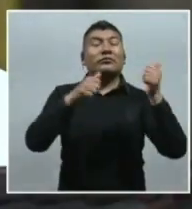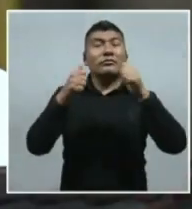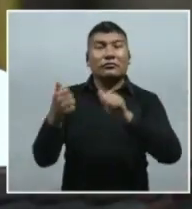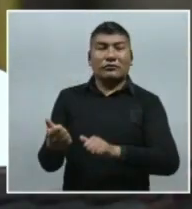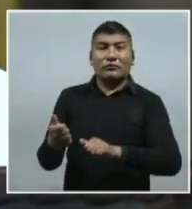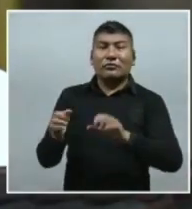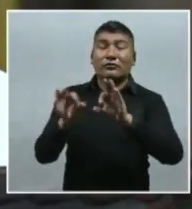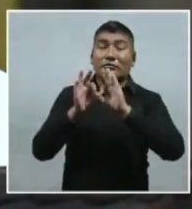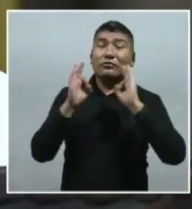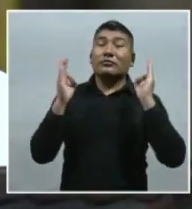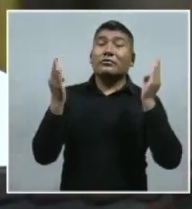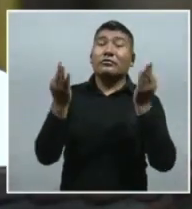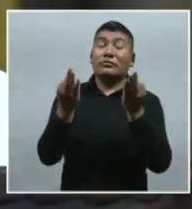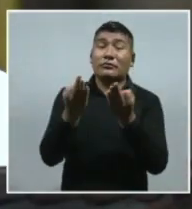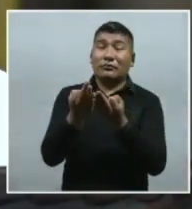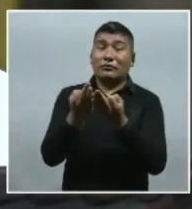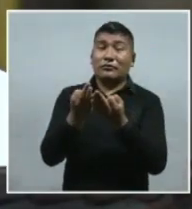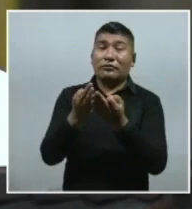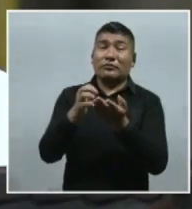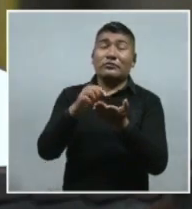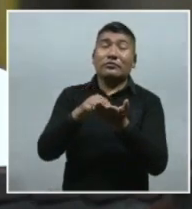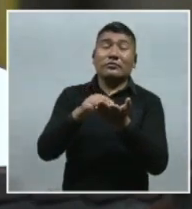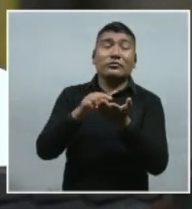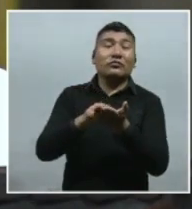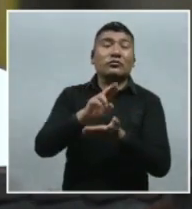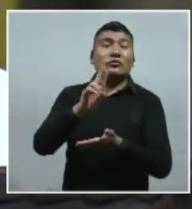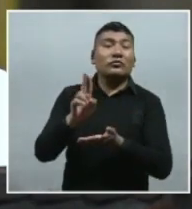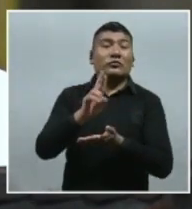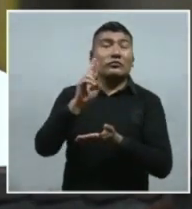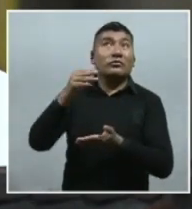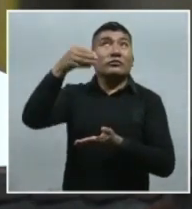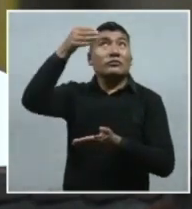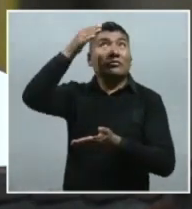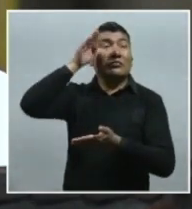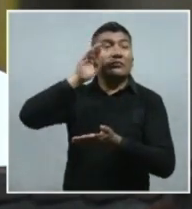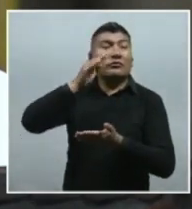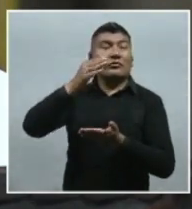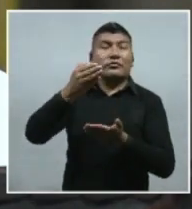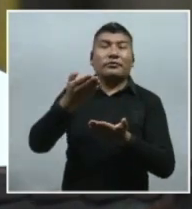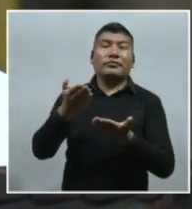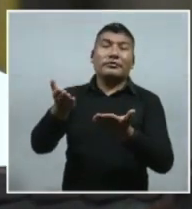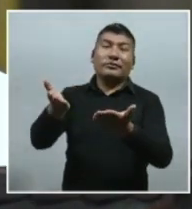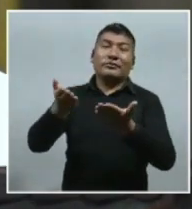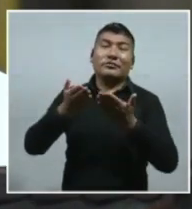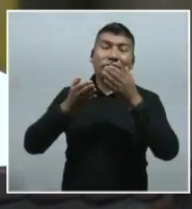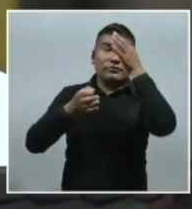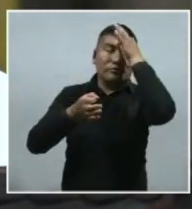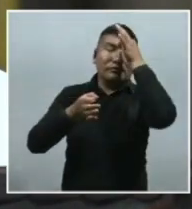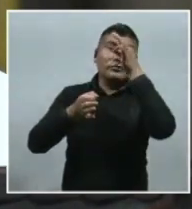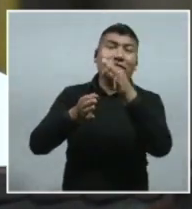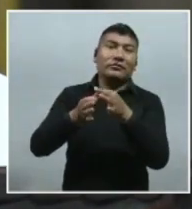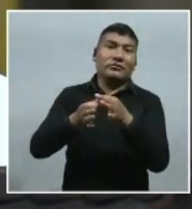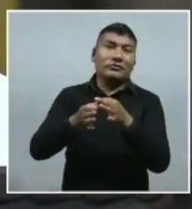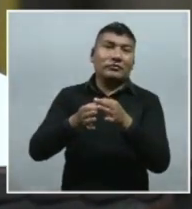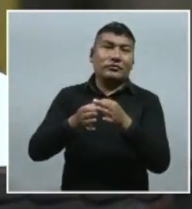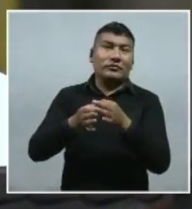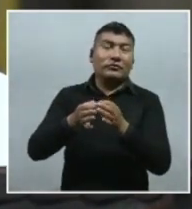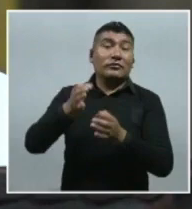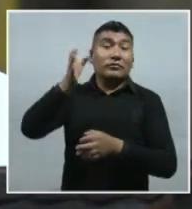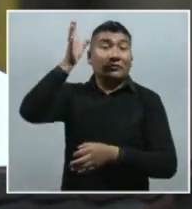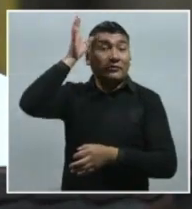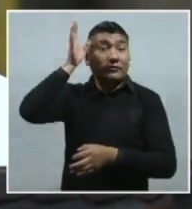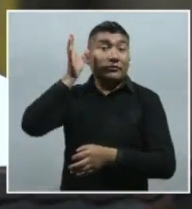familia que fue instrumento de Dios para engendrarnos en la fe por unos padres